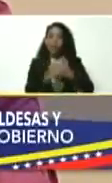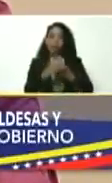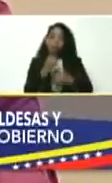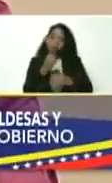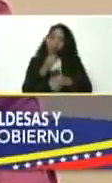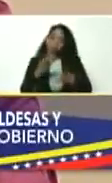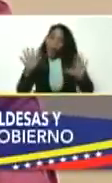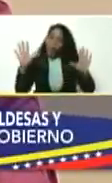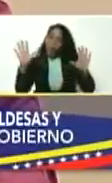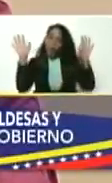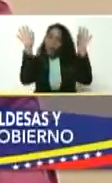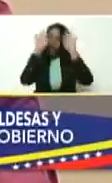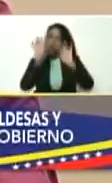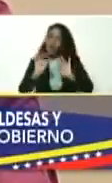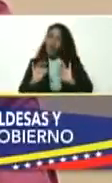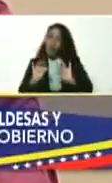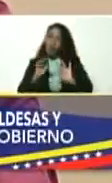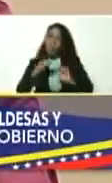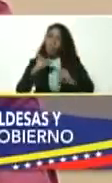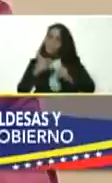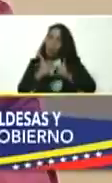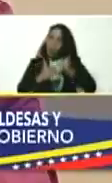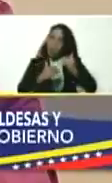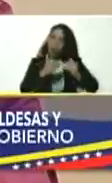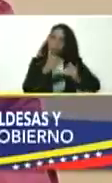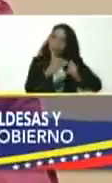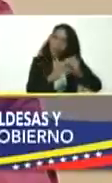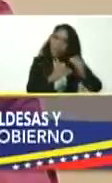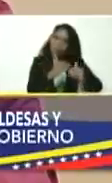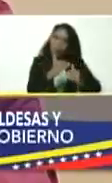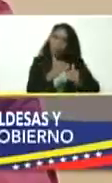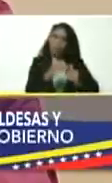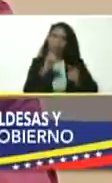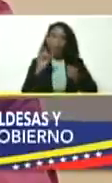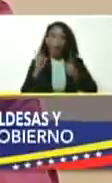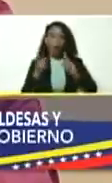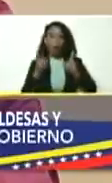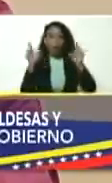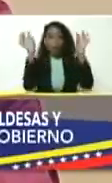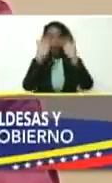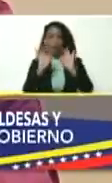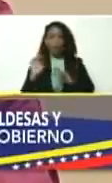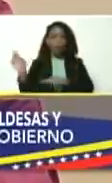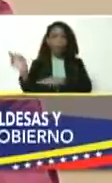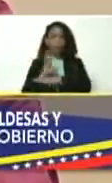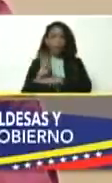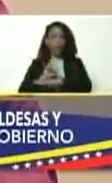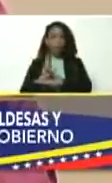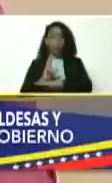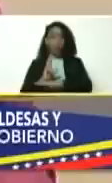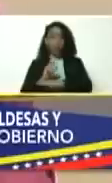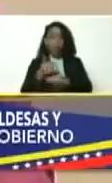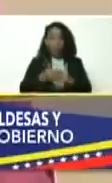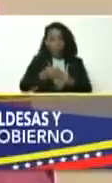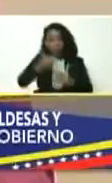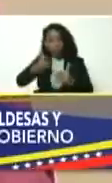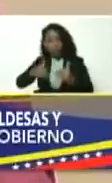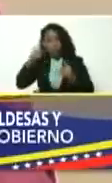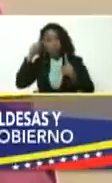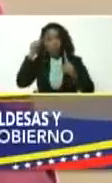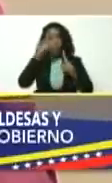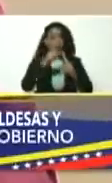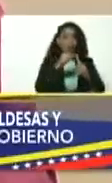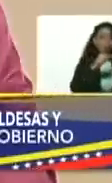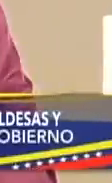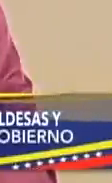de manera acompasada y a veces de manera acelerada detrás de los objetivos